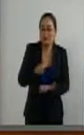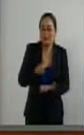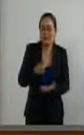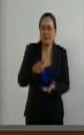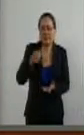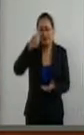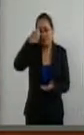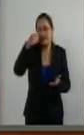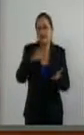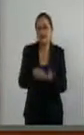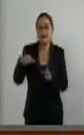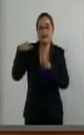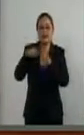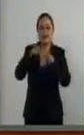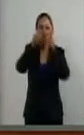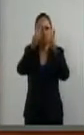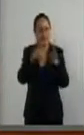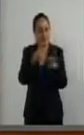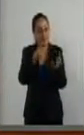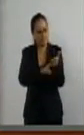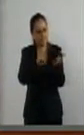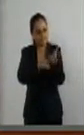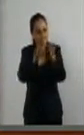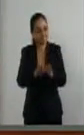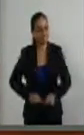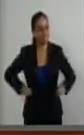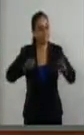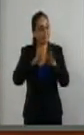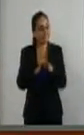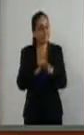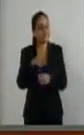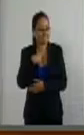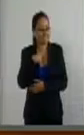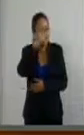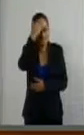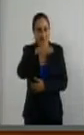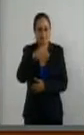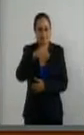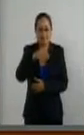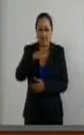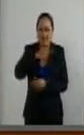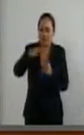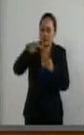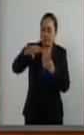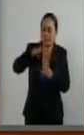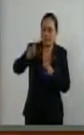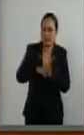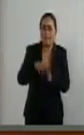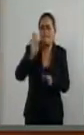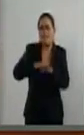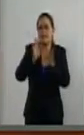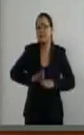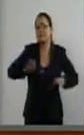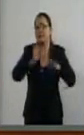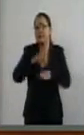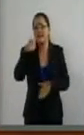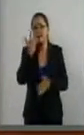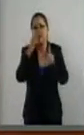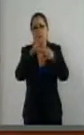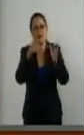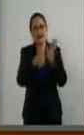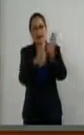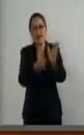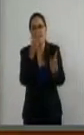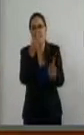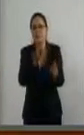parece realmente importante, y estoy presentando un conjunto de reservas, pero es sobre el que más quiero enfatizar, el que